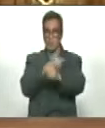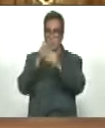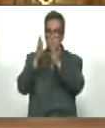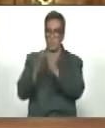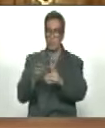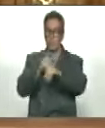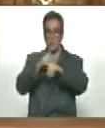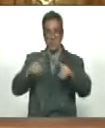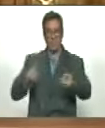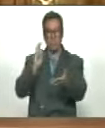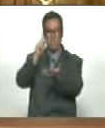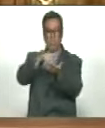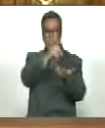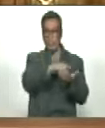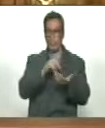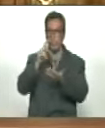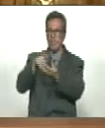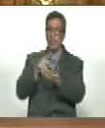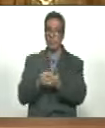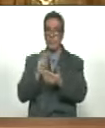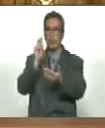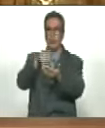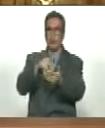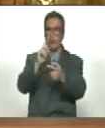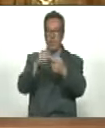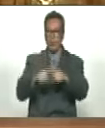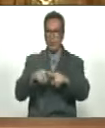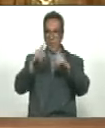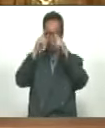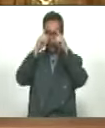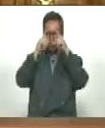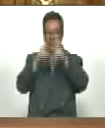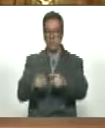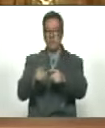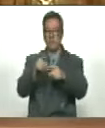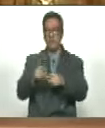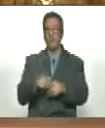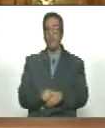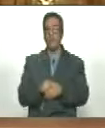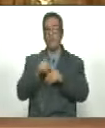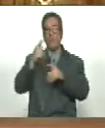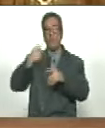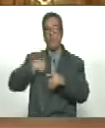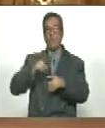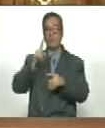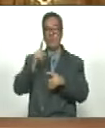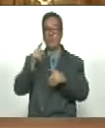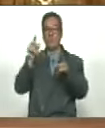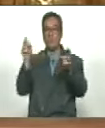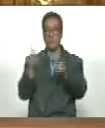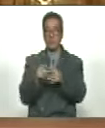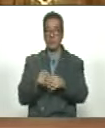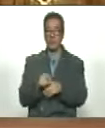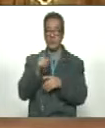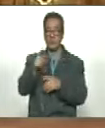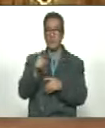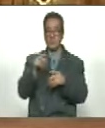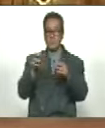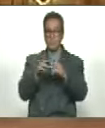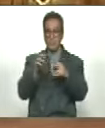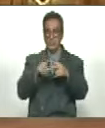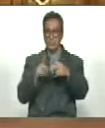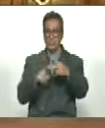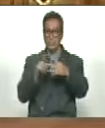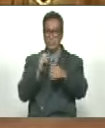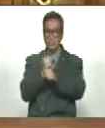la democracia participativa, protagónica y decisoria, los cuales se encuentran desagregados en las siguientes